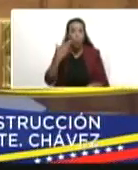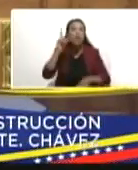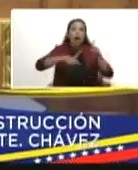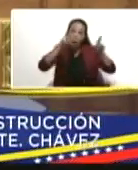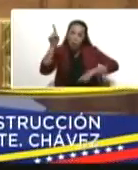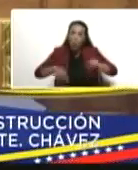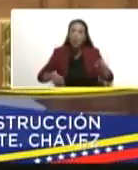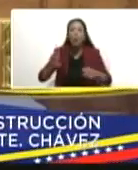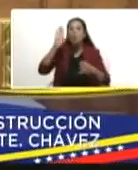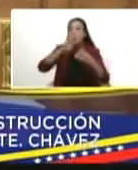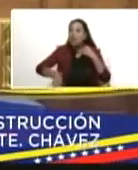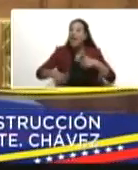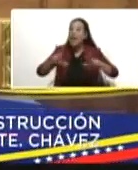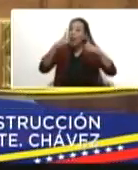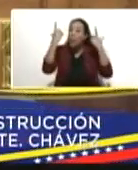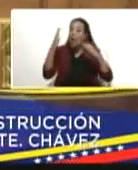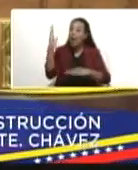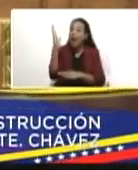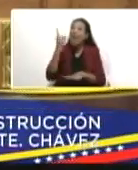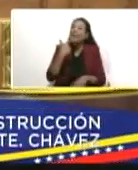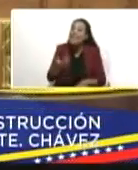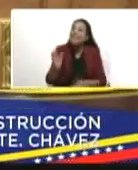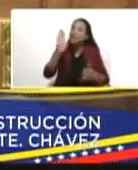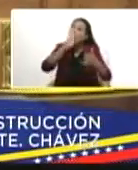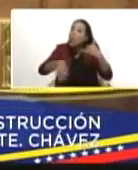12 la guaira